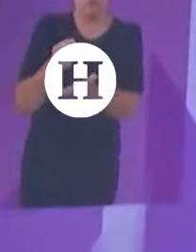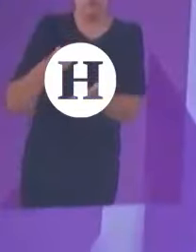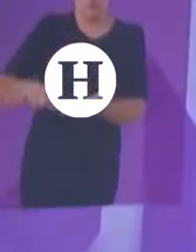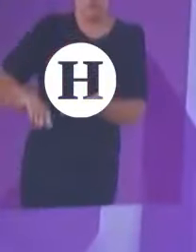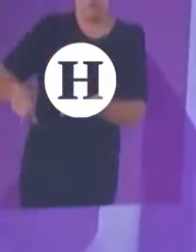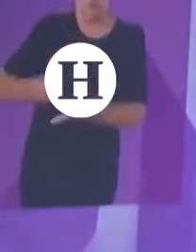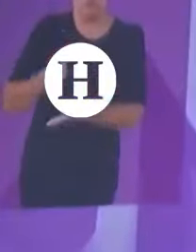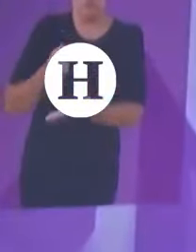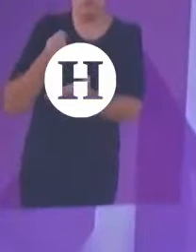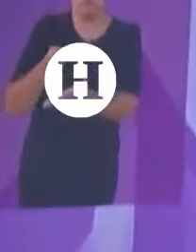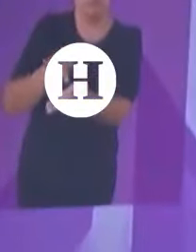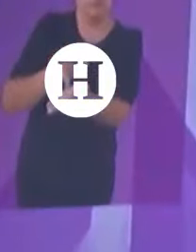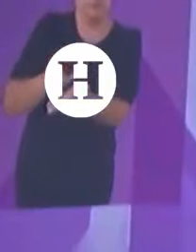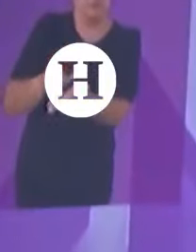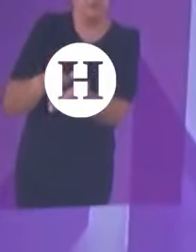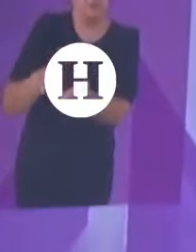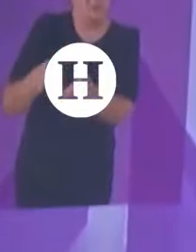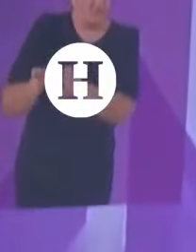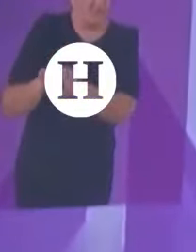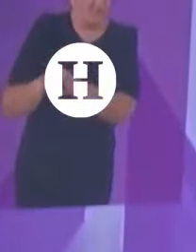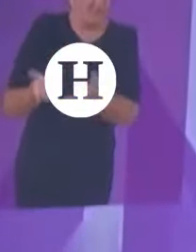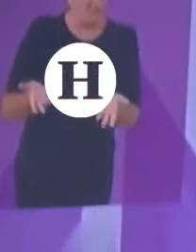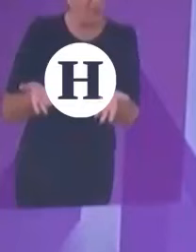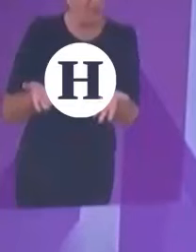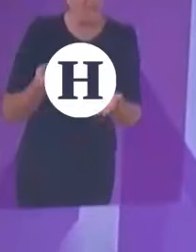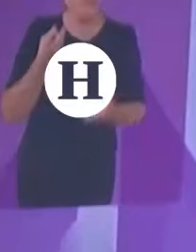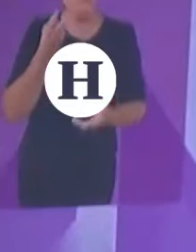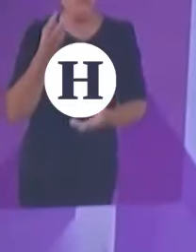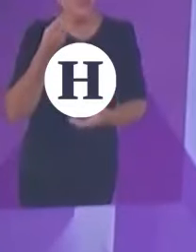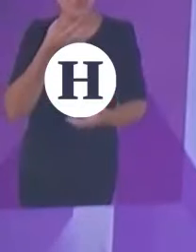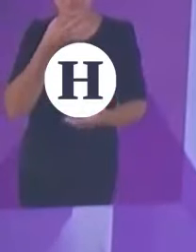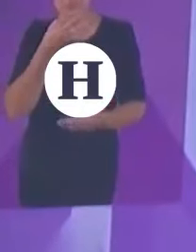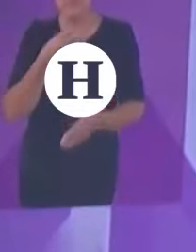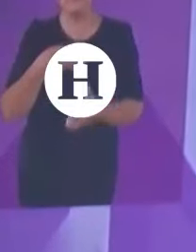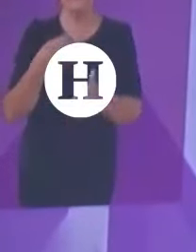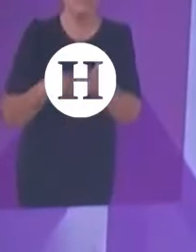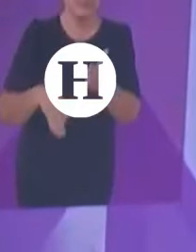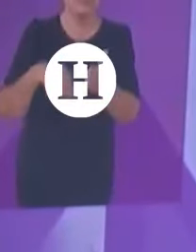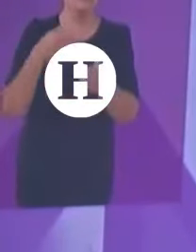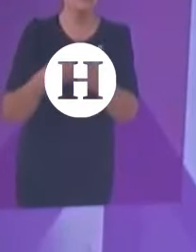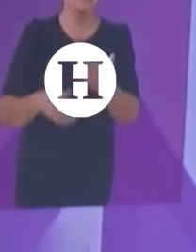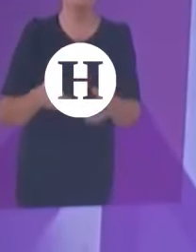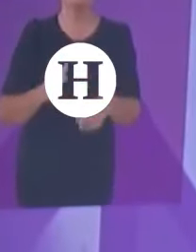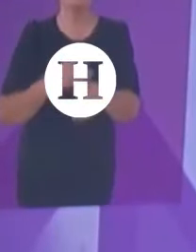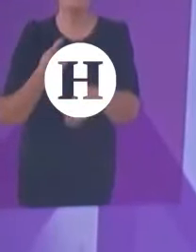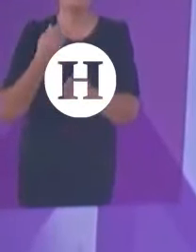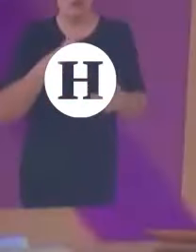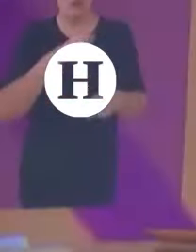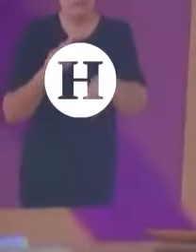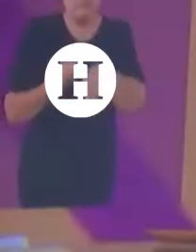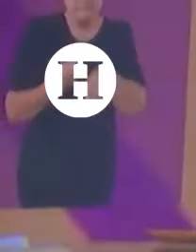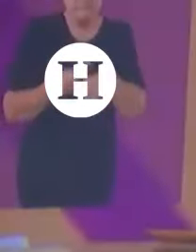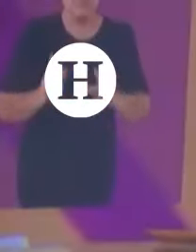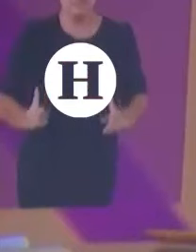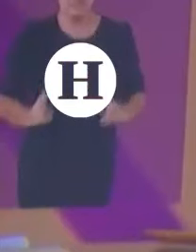muy sencilla el exceso de preguntas de la ciudadanía es el resultado directo de la poca capacidad que tiene